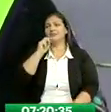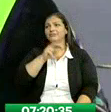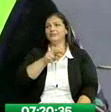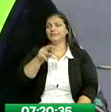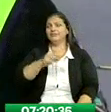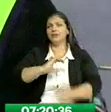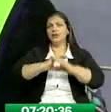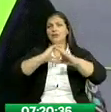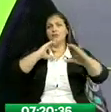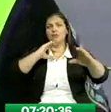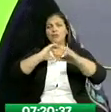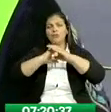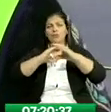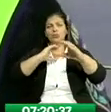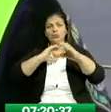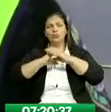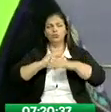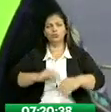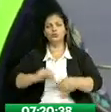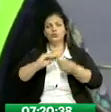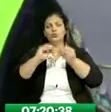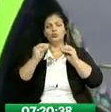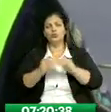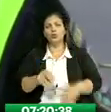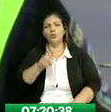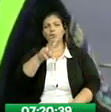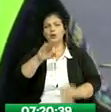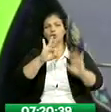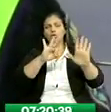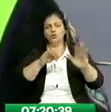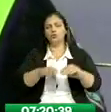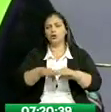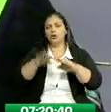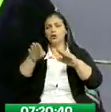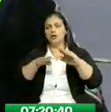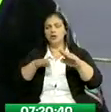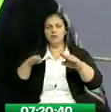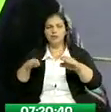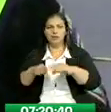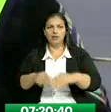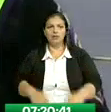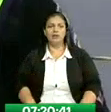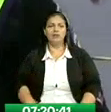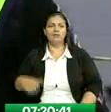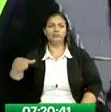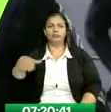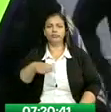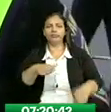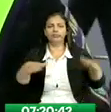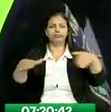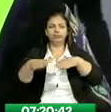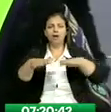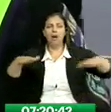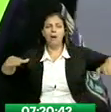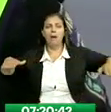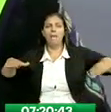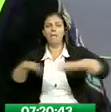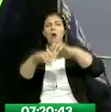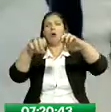cooperativa Sixig, disco 28, y una camioneta de alquiler de la cooperativa 26 de febrero del cantón